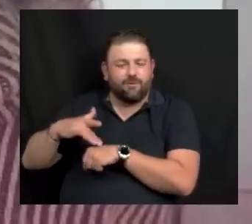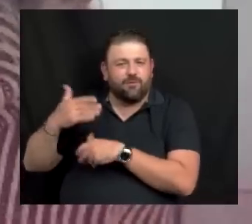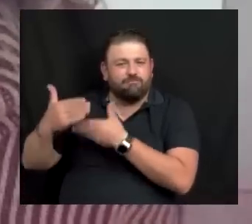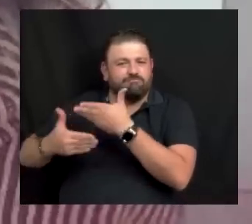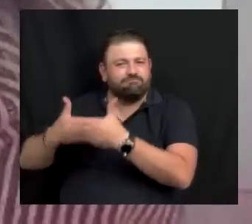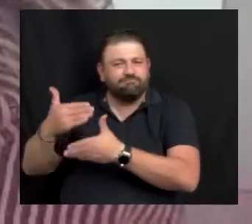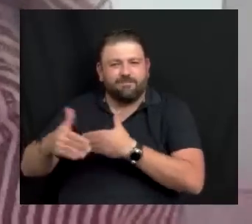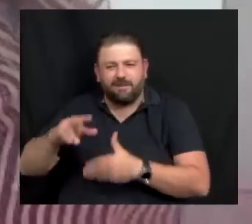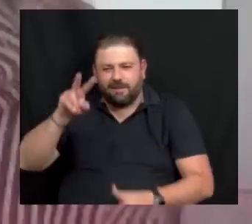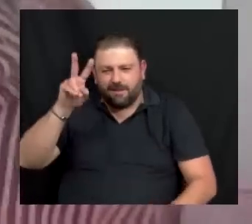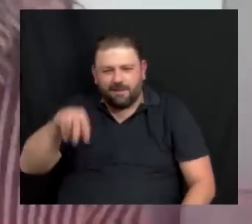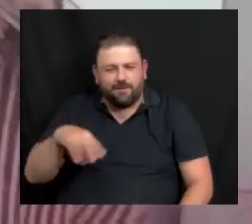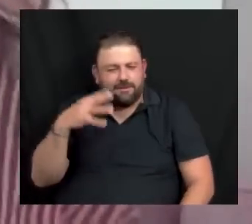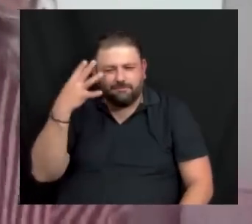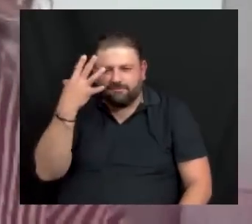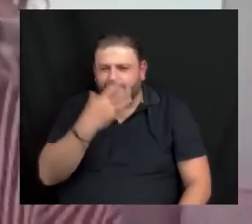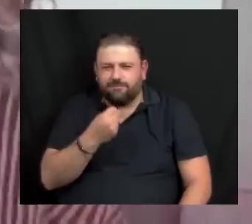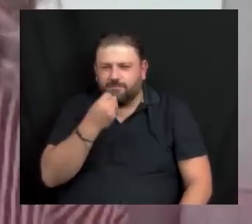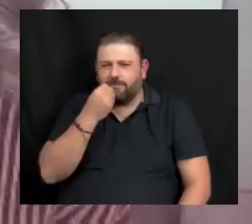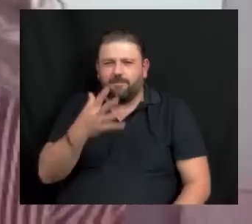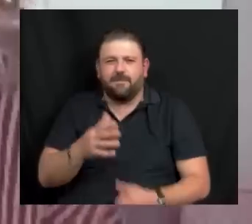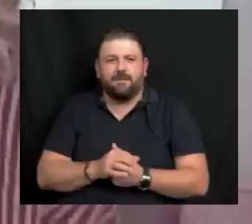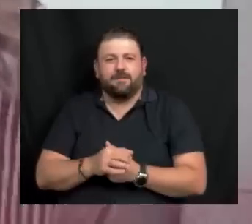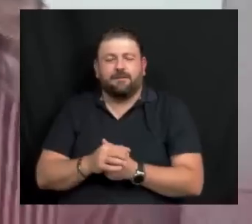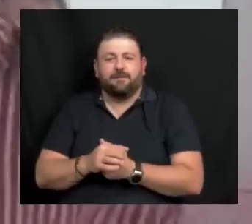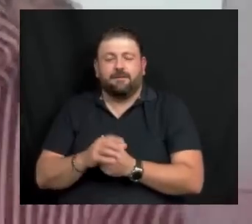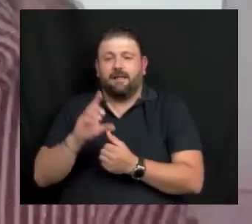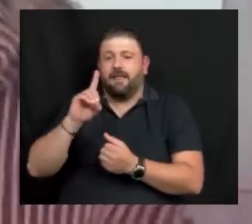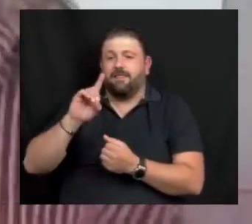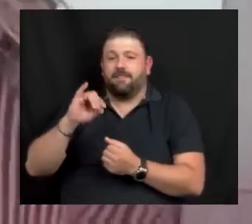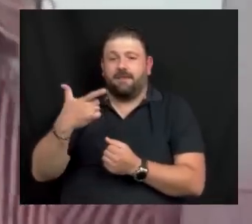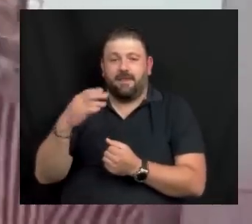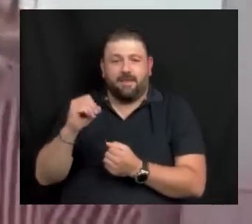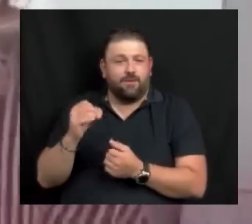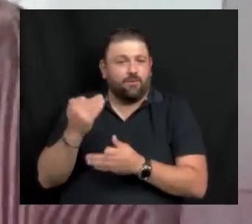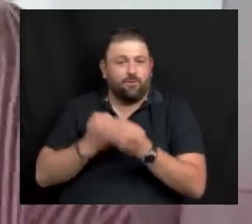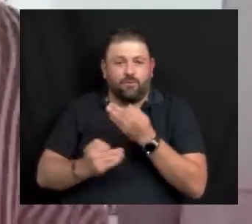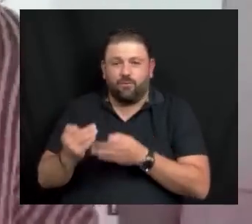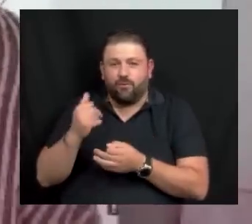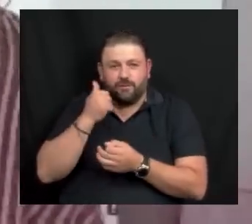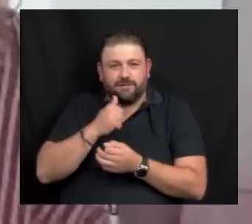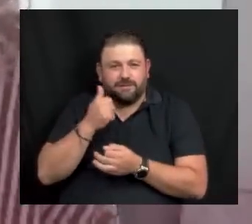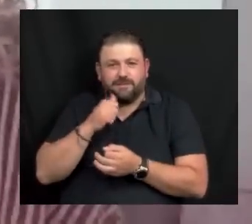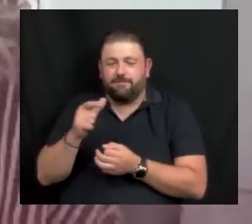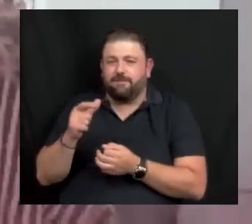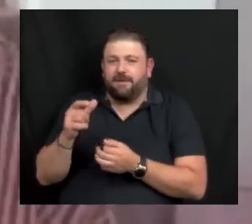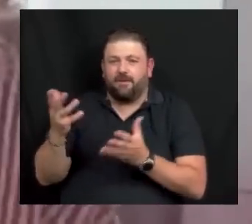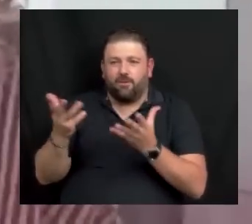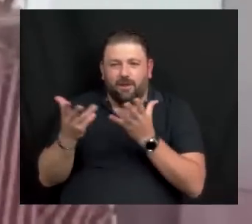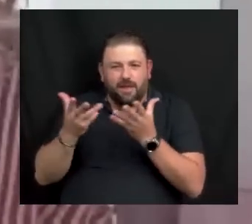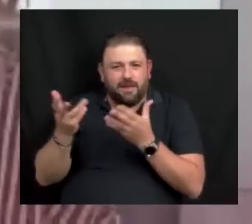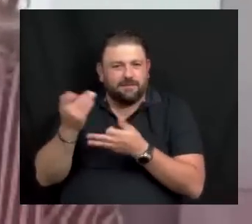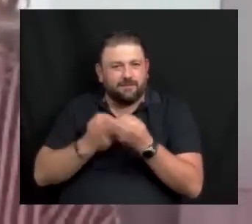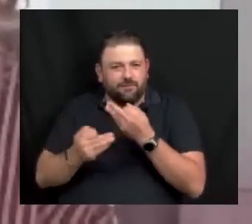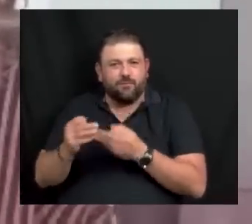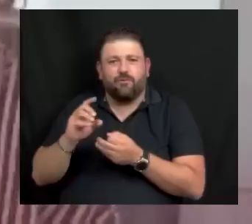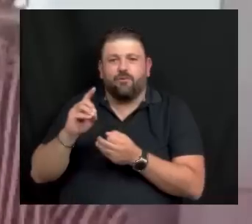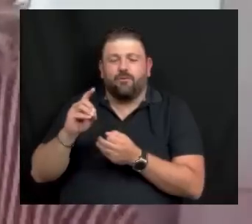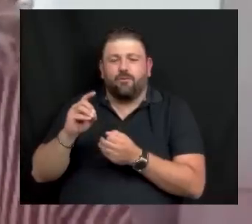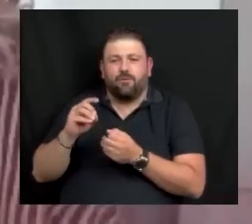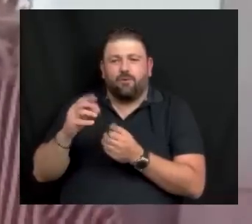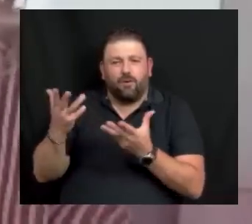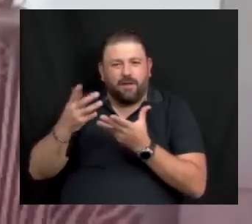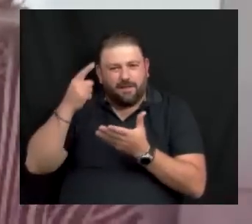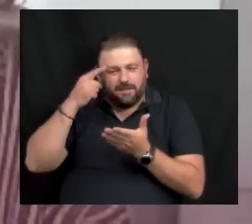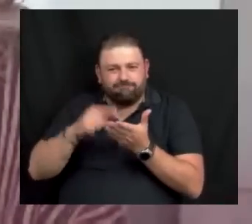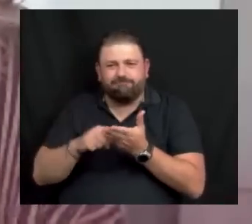maravilla. Es increíble. Qué maravilla ver ahí a Diego, qué bárbaro, y todo lo que crea junto con Yelena, junto con Amaury,